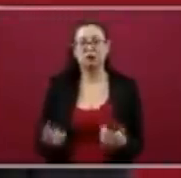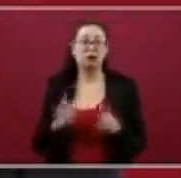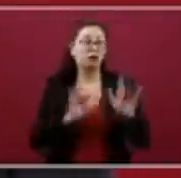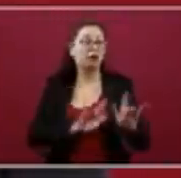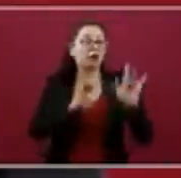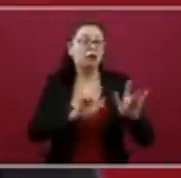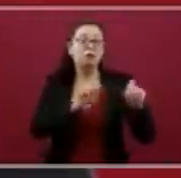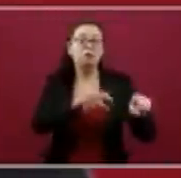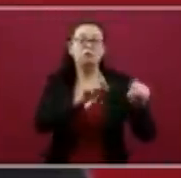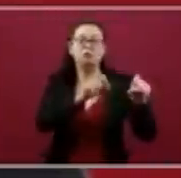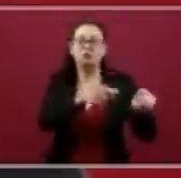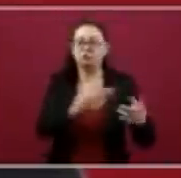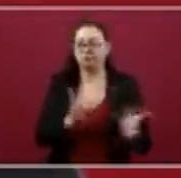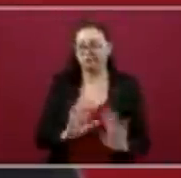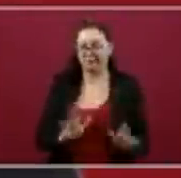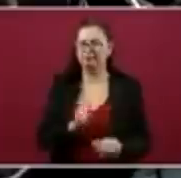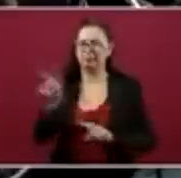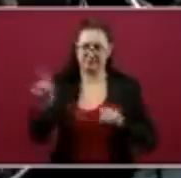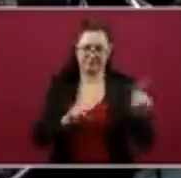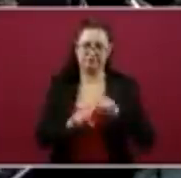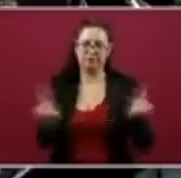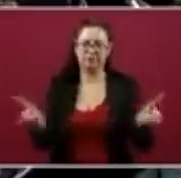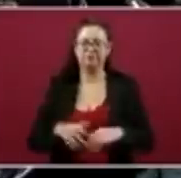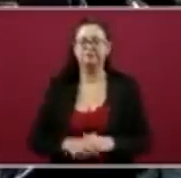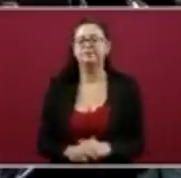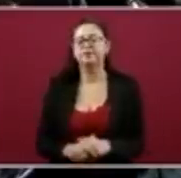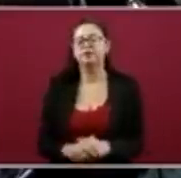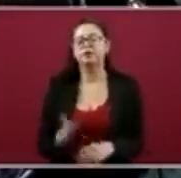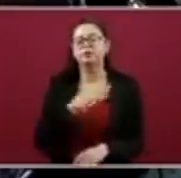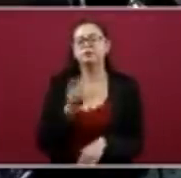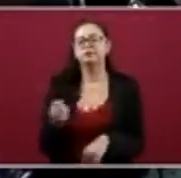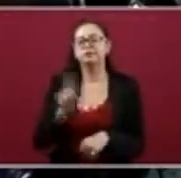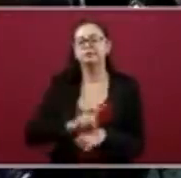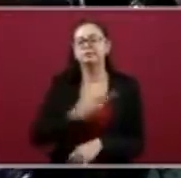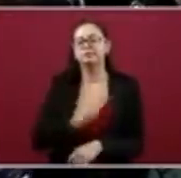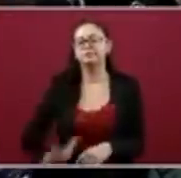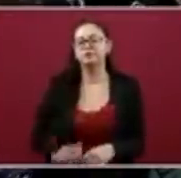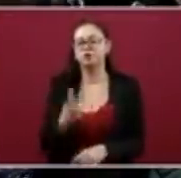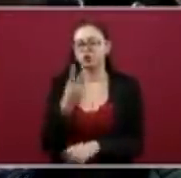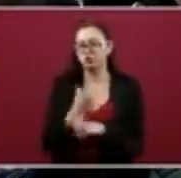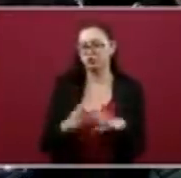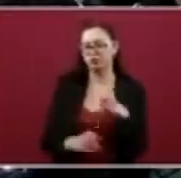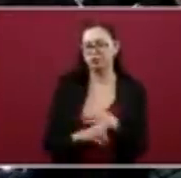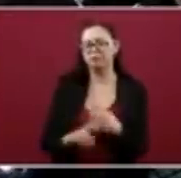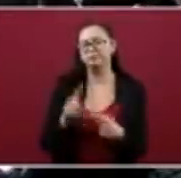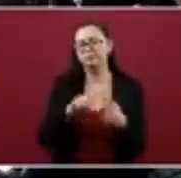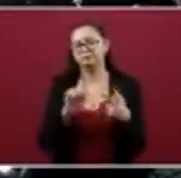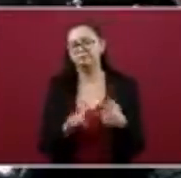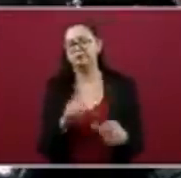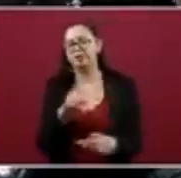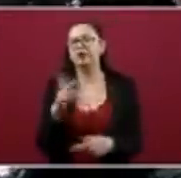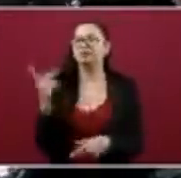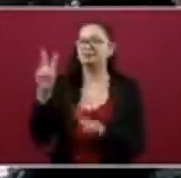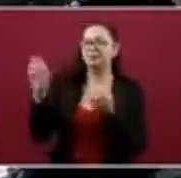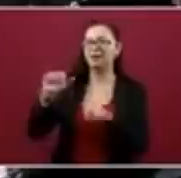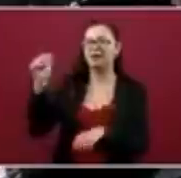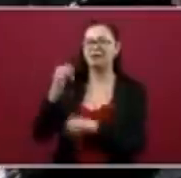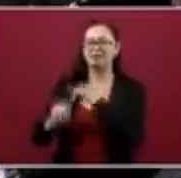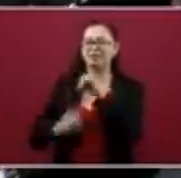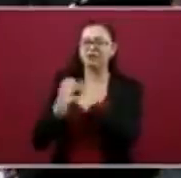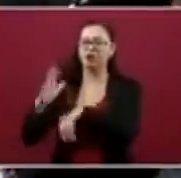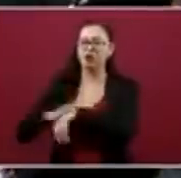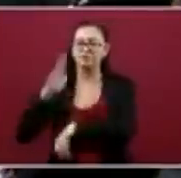equitativos. Buenos días, presidente. Preguntarle dos cosas. En el tema de las calificadoras, Morena presenta una iniciativa para que se